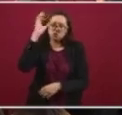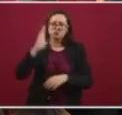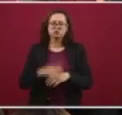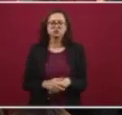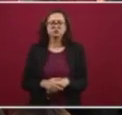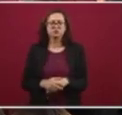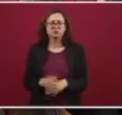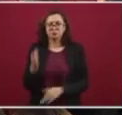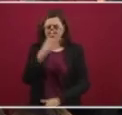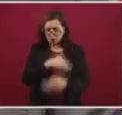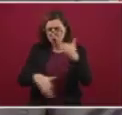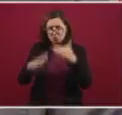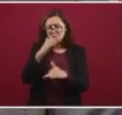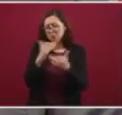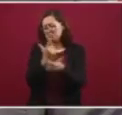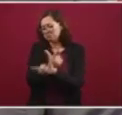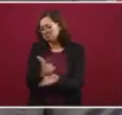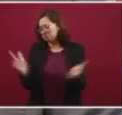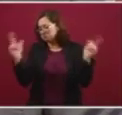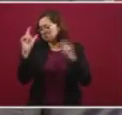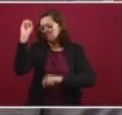opinar.